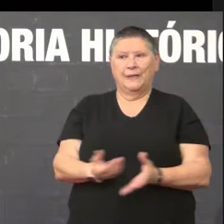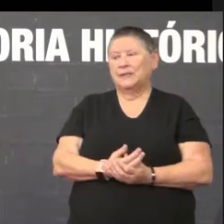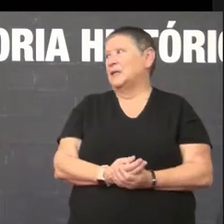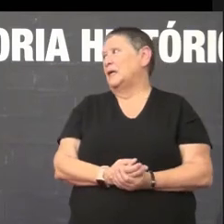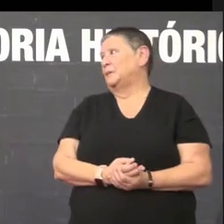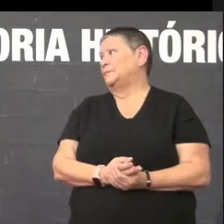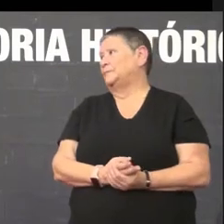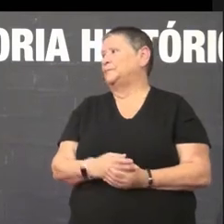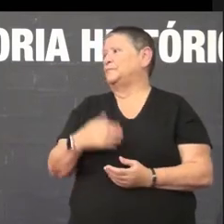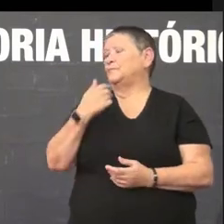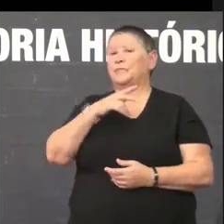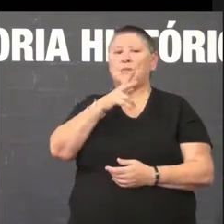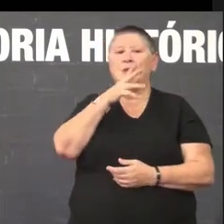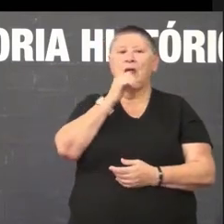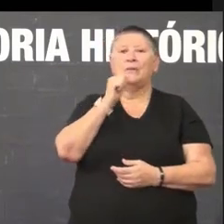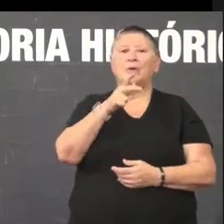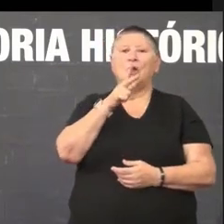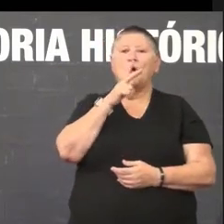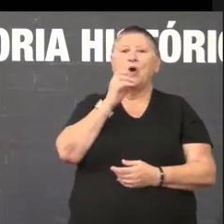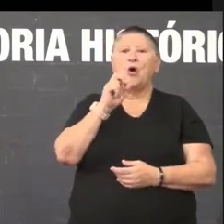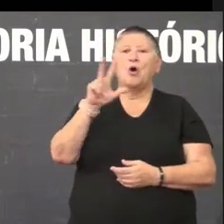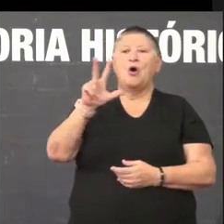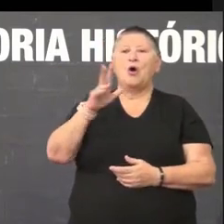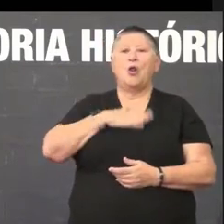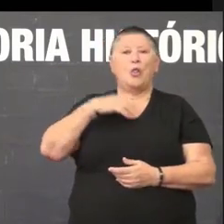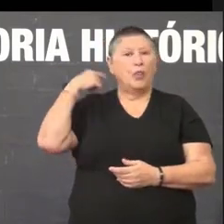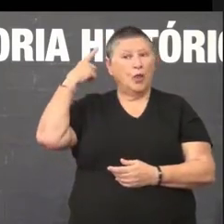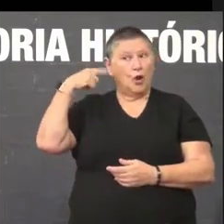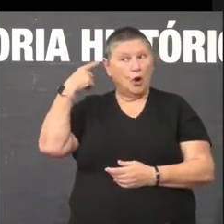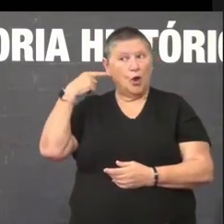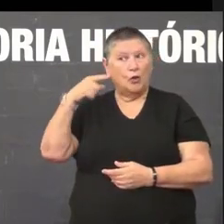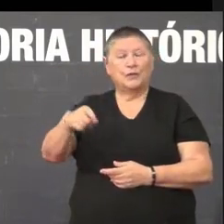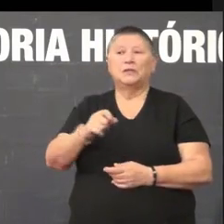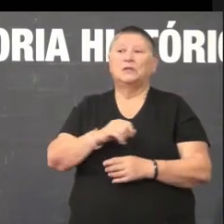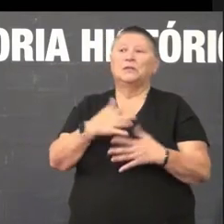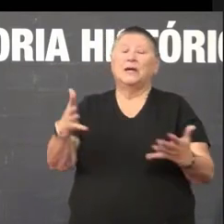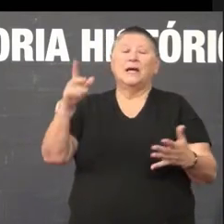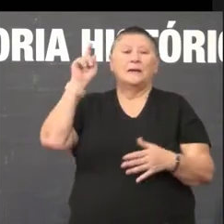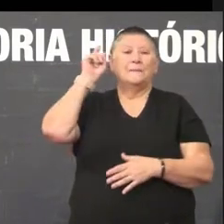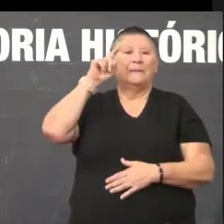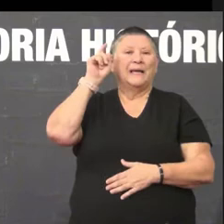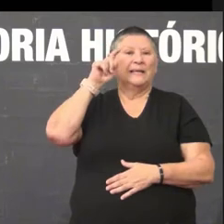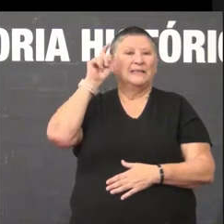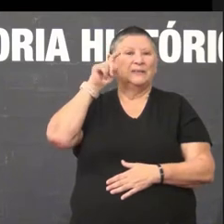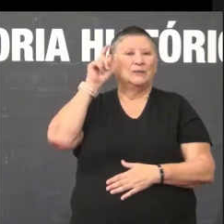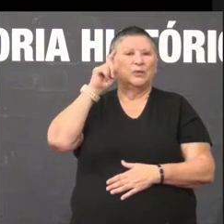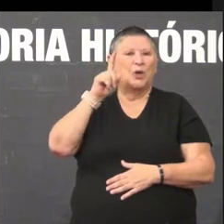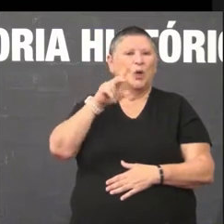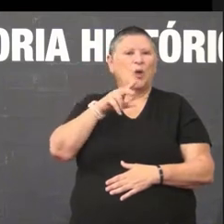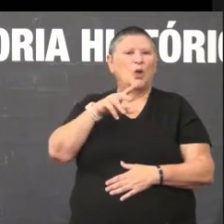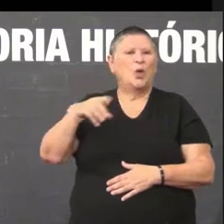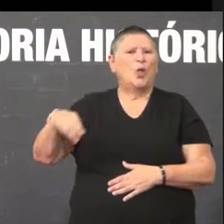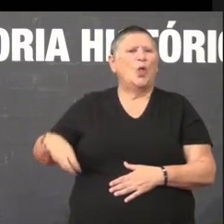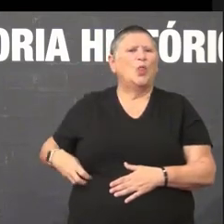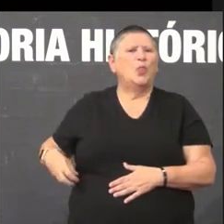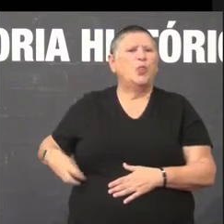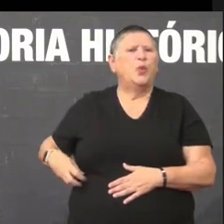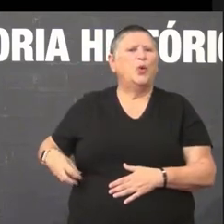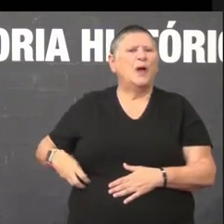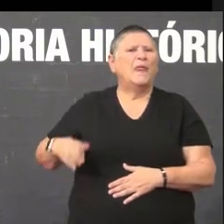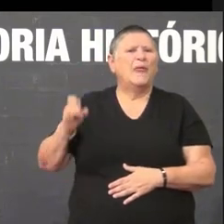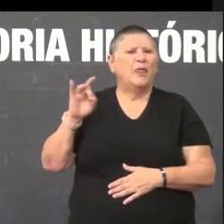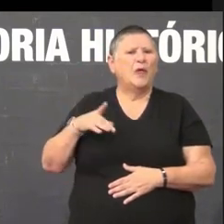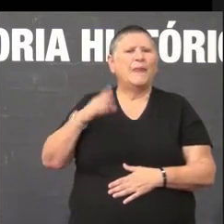de Londres, presidida polo gran maestre da Gran Logia Unida de Inglaterra, que é o Duque de Kent, que foi quen